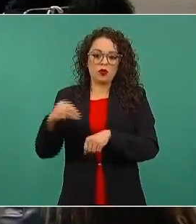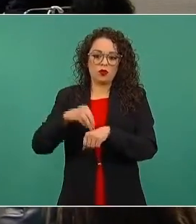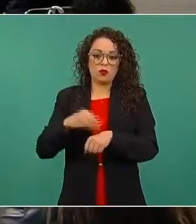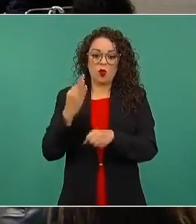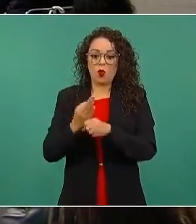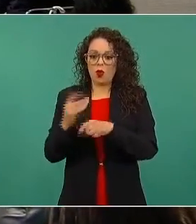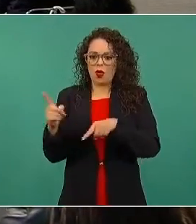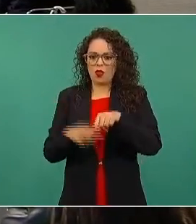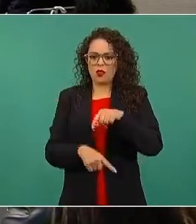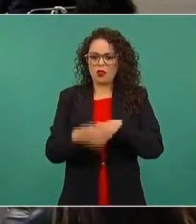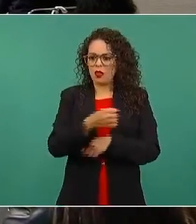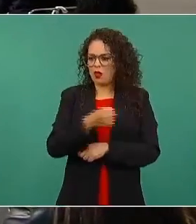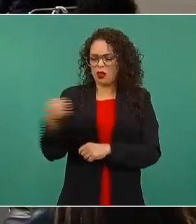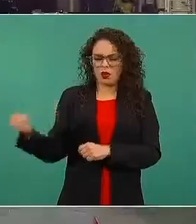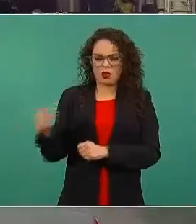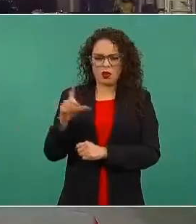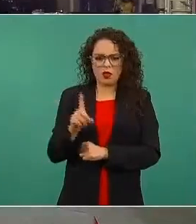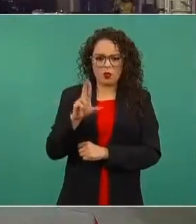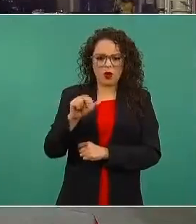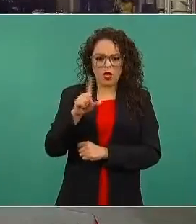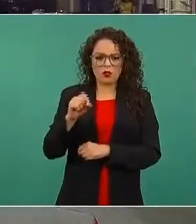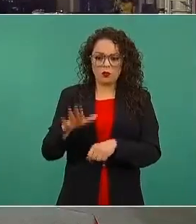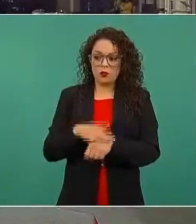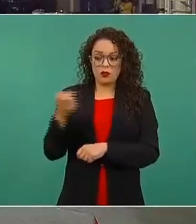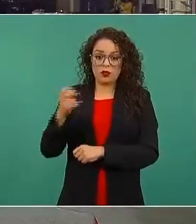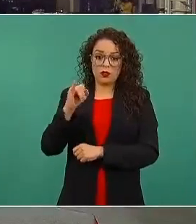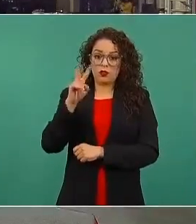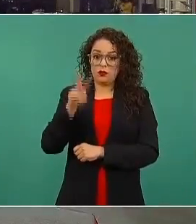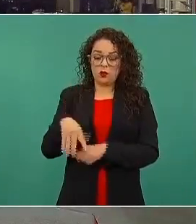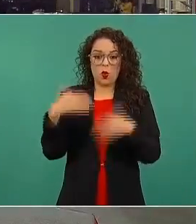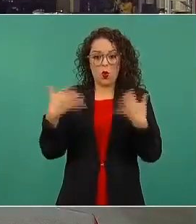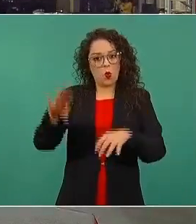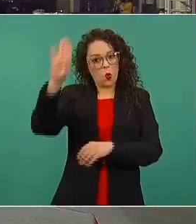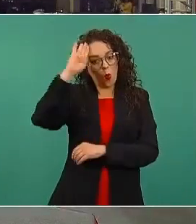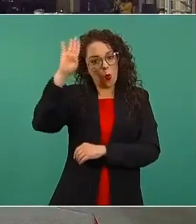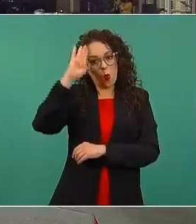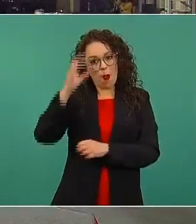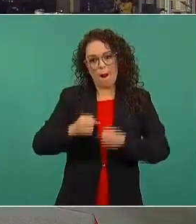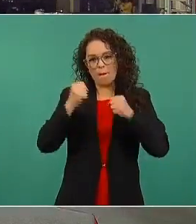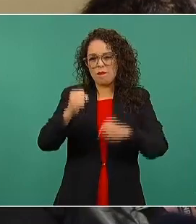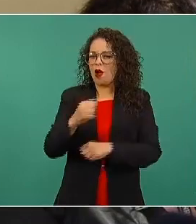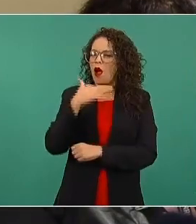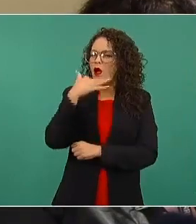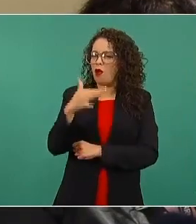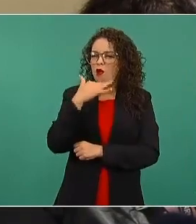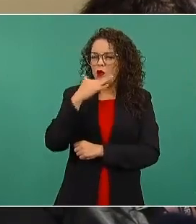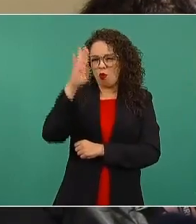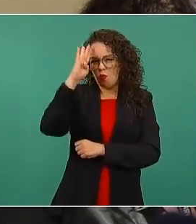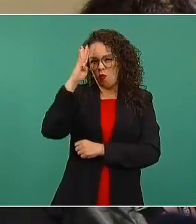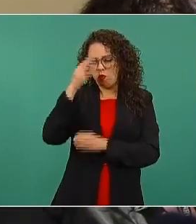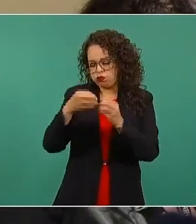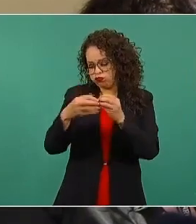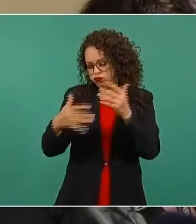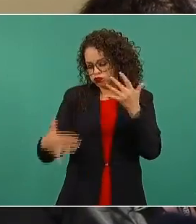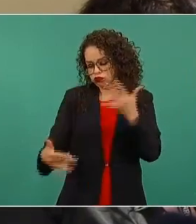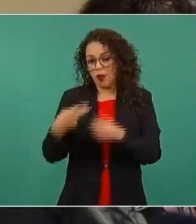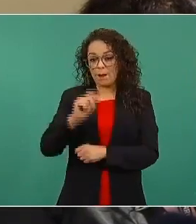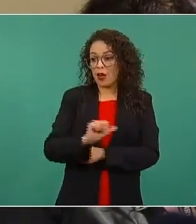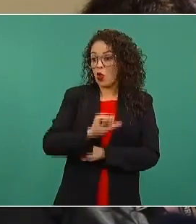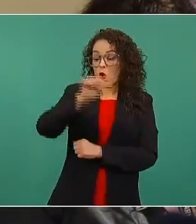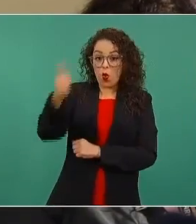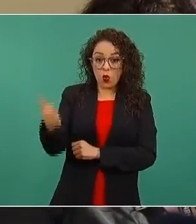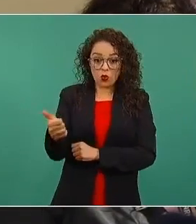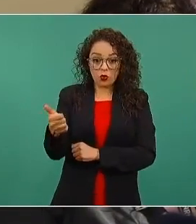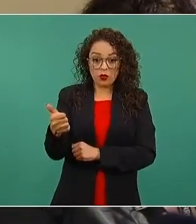a uno, parece ser Durazo, porque ese sí de plano tenía la cola muy larga. Pero hay otros, los padrecistas, que